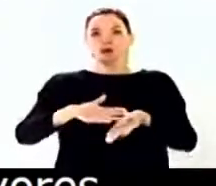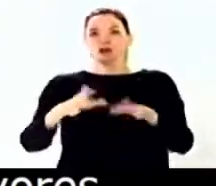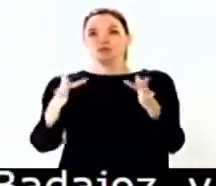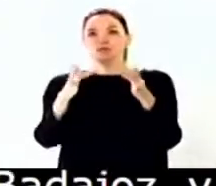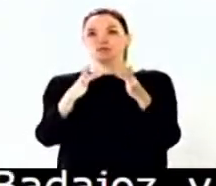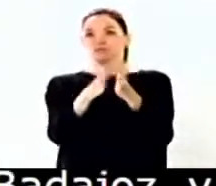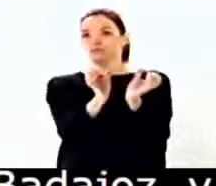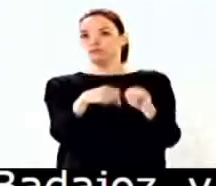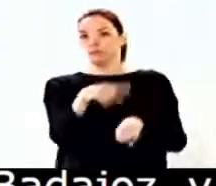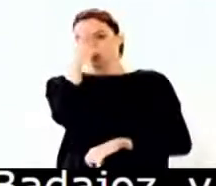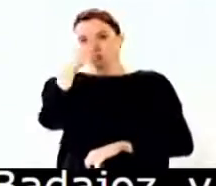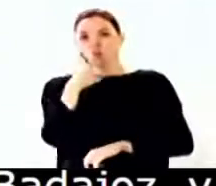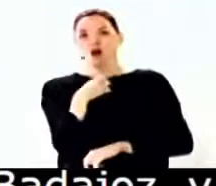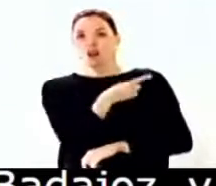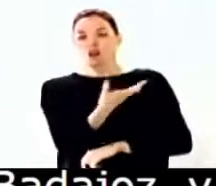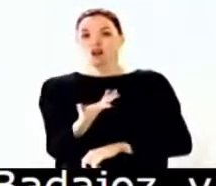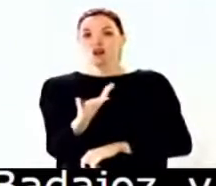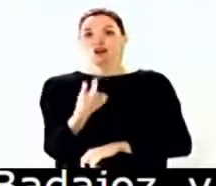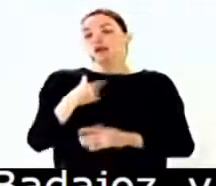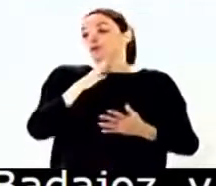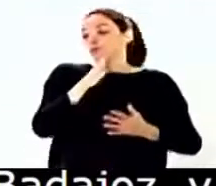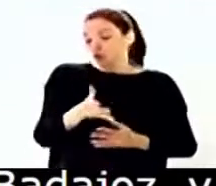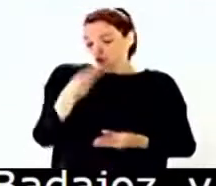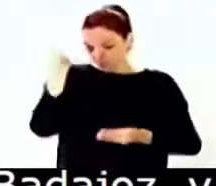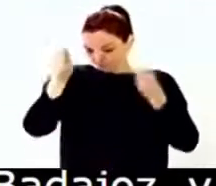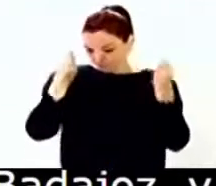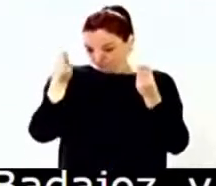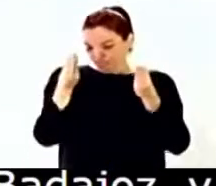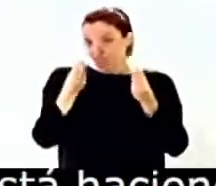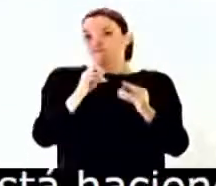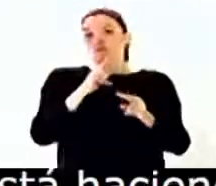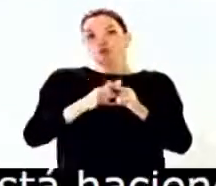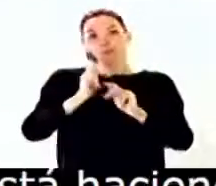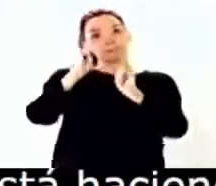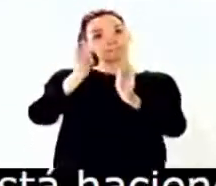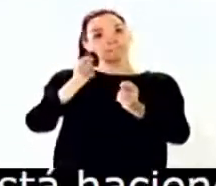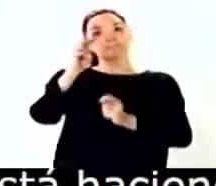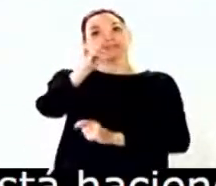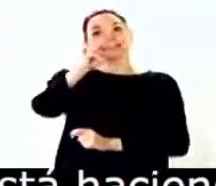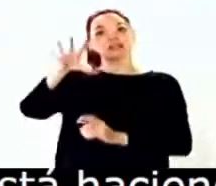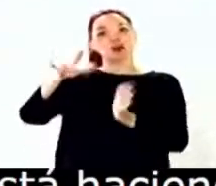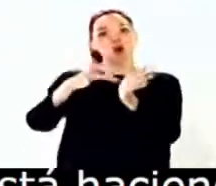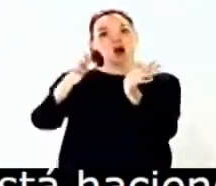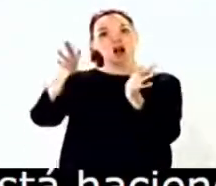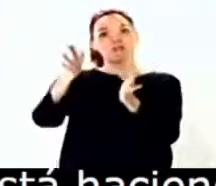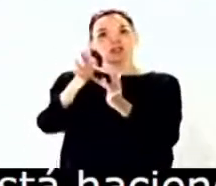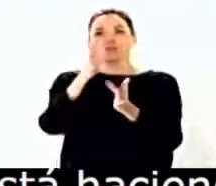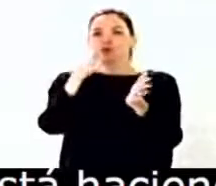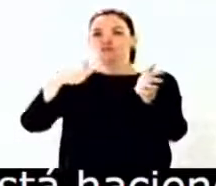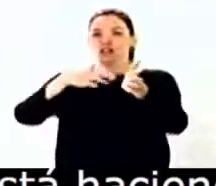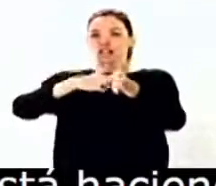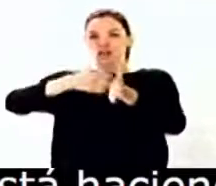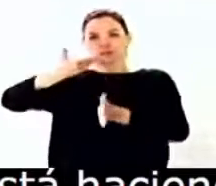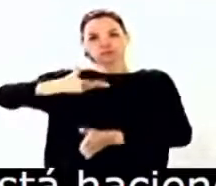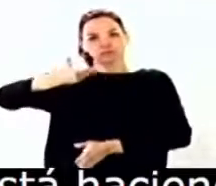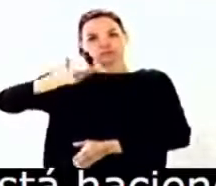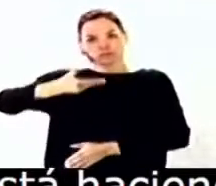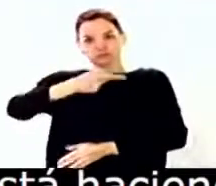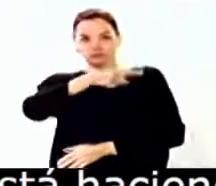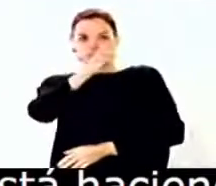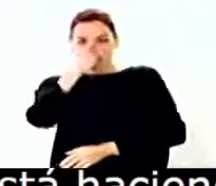Por eso entendemos que ponerle 25 de abril, una fecha tan conmemorativa en